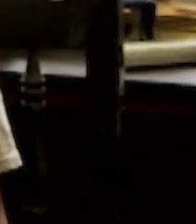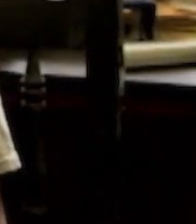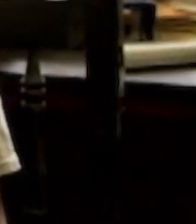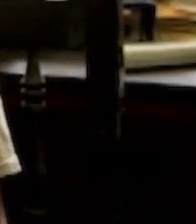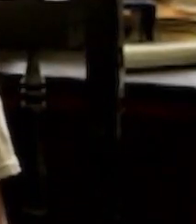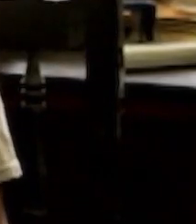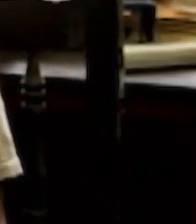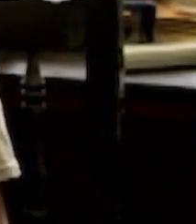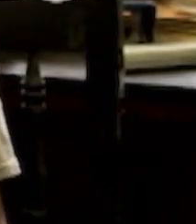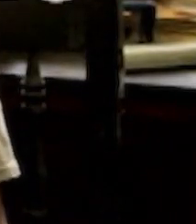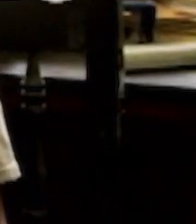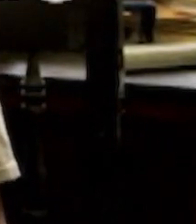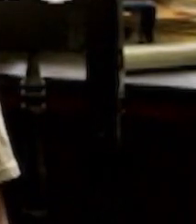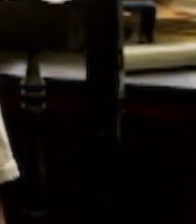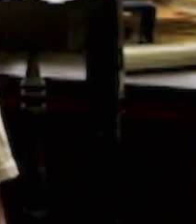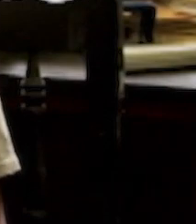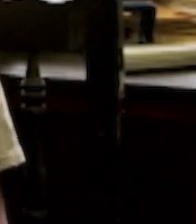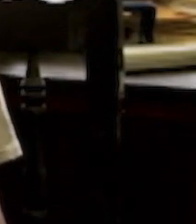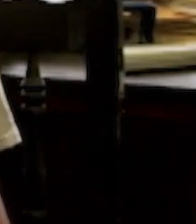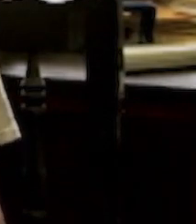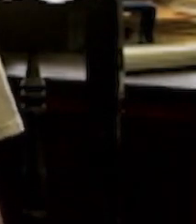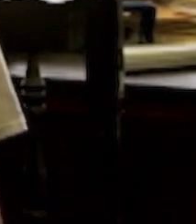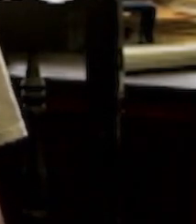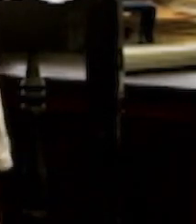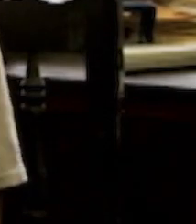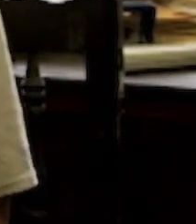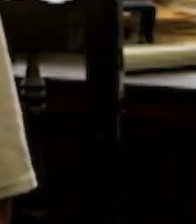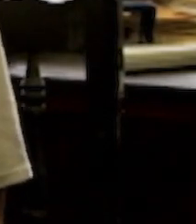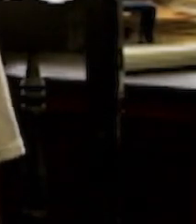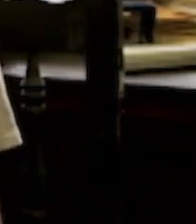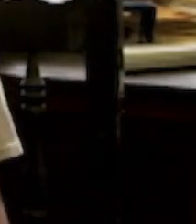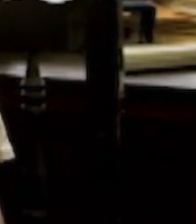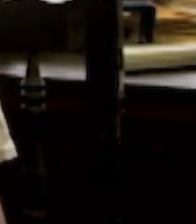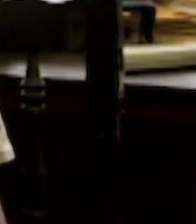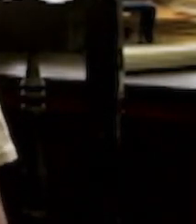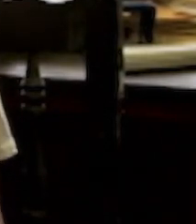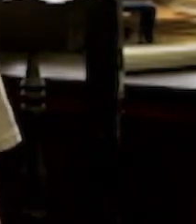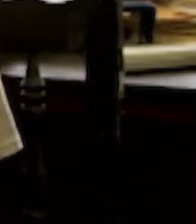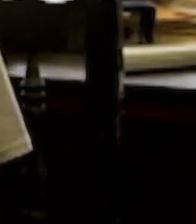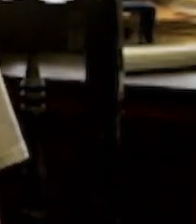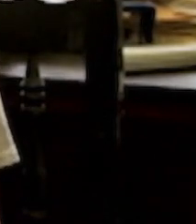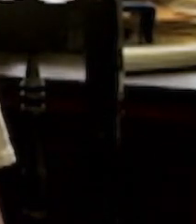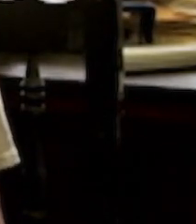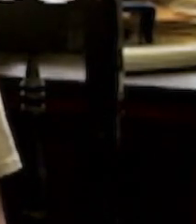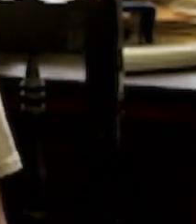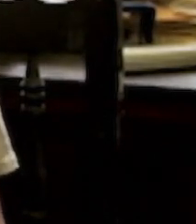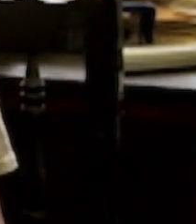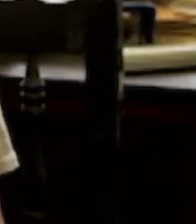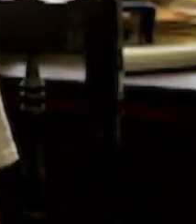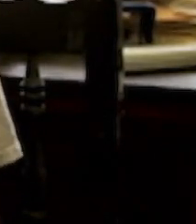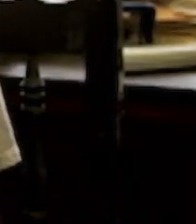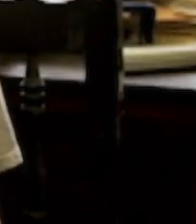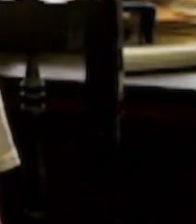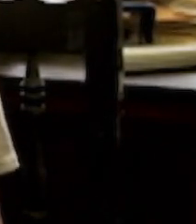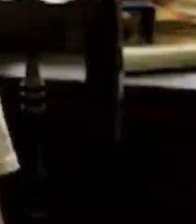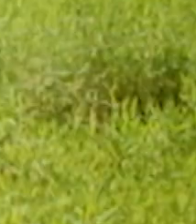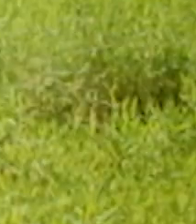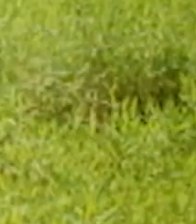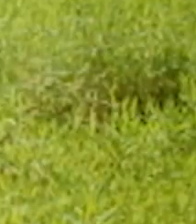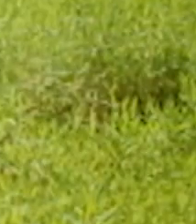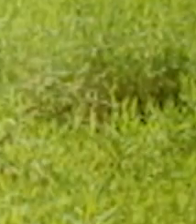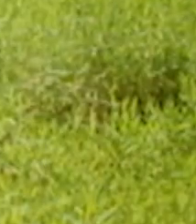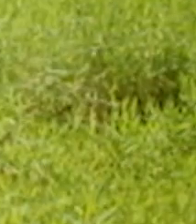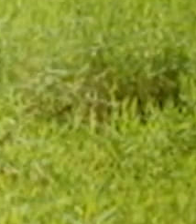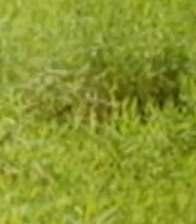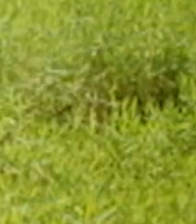sapo dorado ha sido considerado como una especie simbólica de las disminuciones de poblaciones de anfibios a nivel mundial.